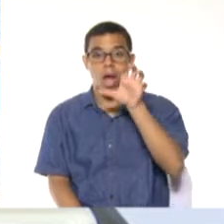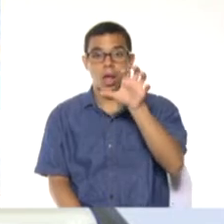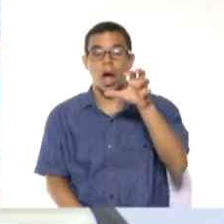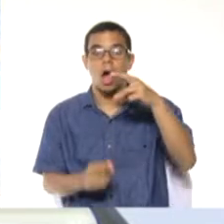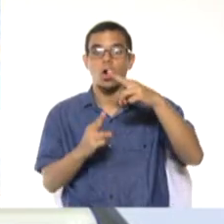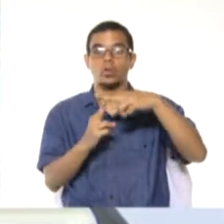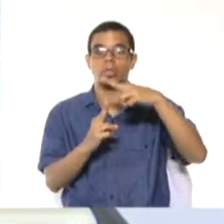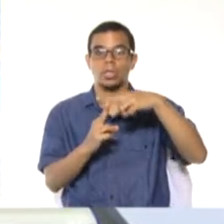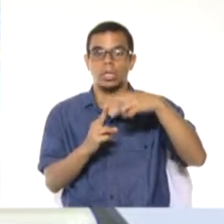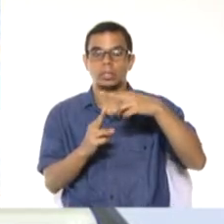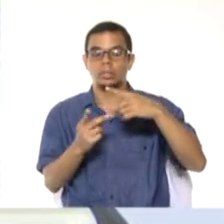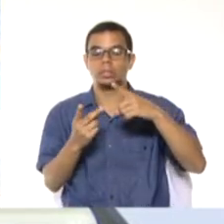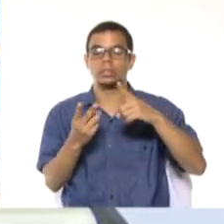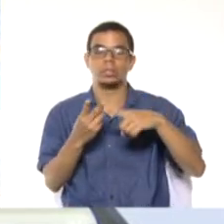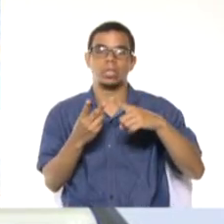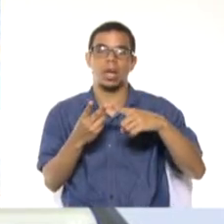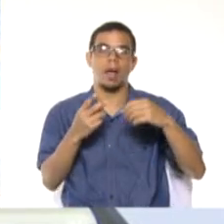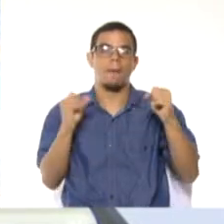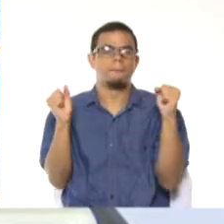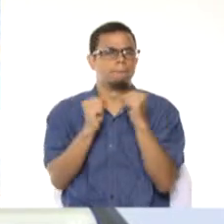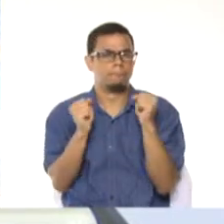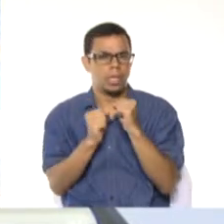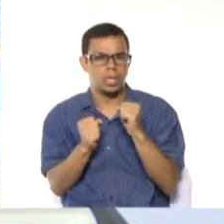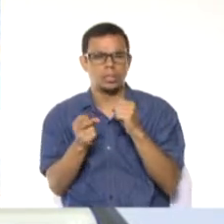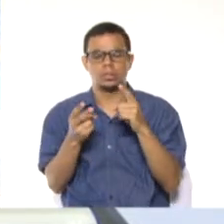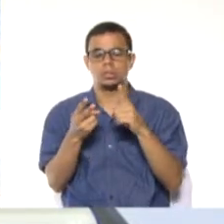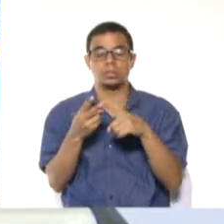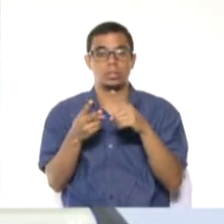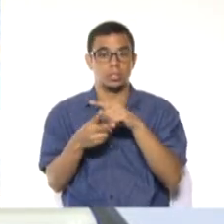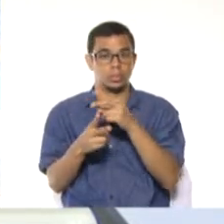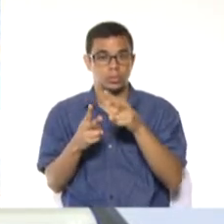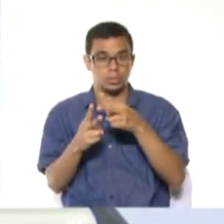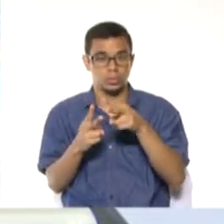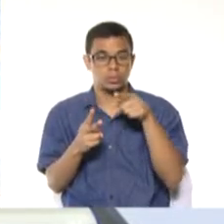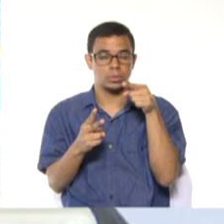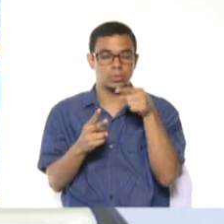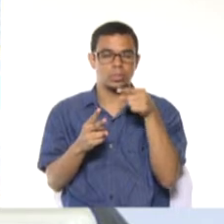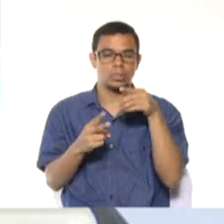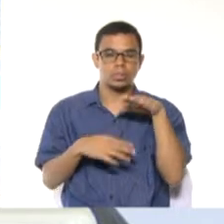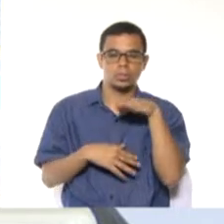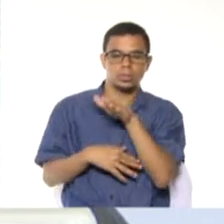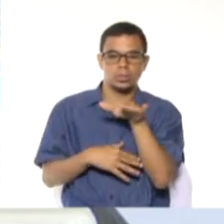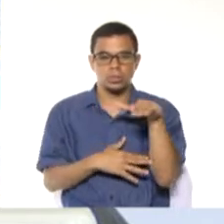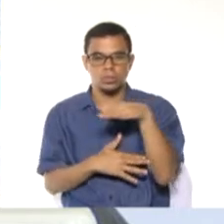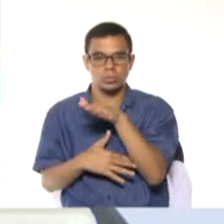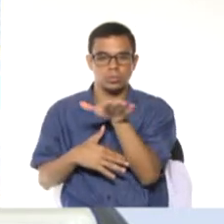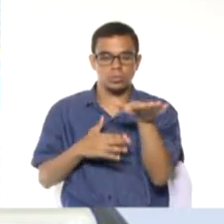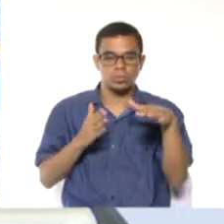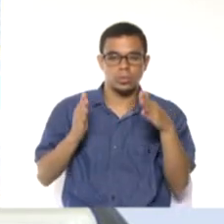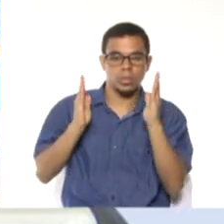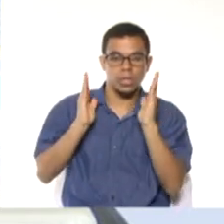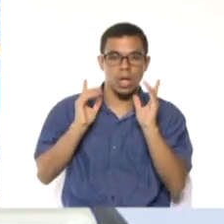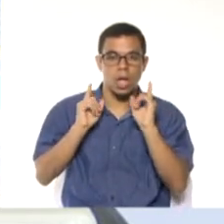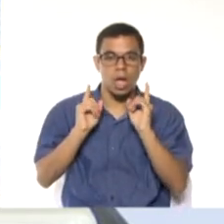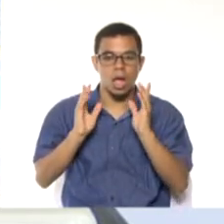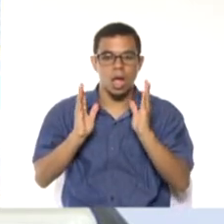Táchira, Mérida, donde existen ese tipo de vías, carreteras